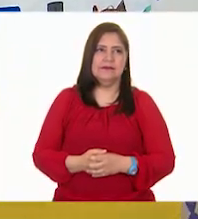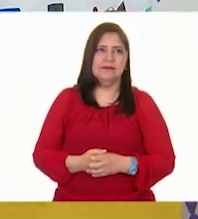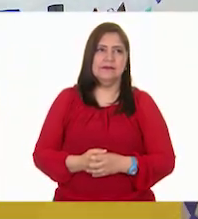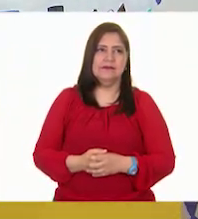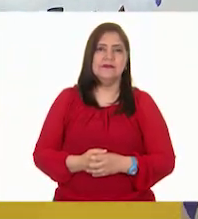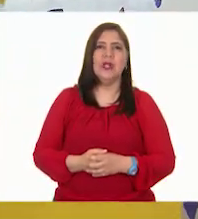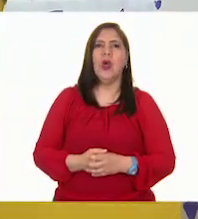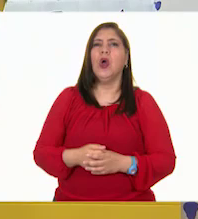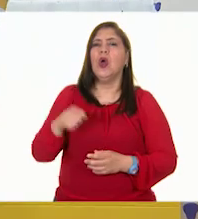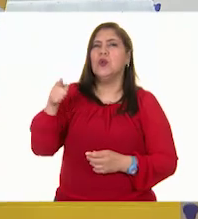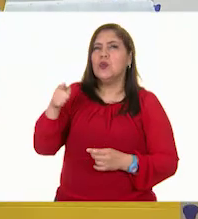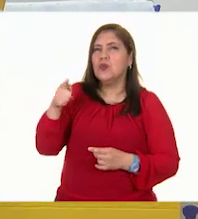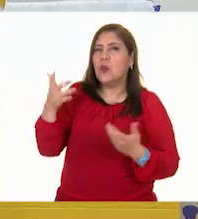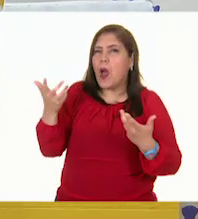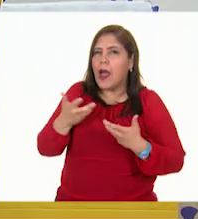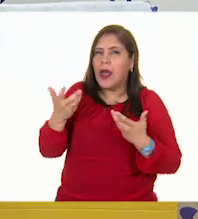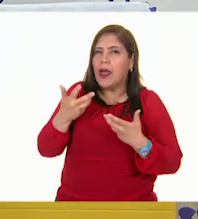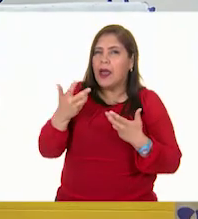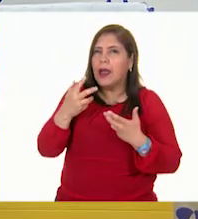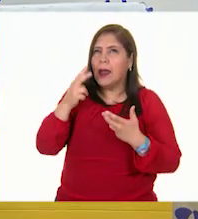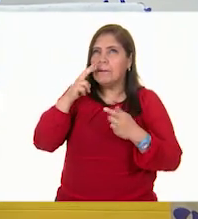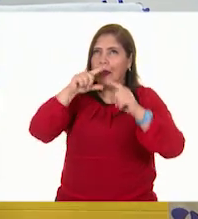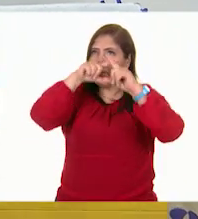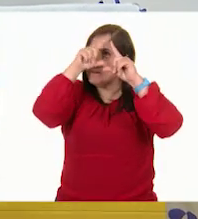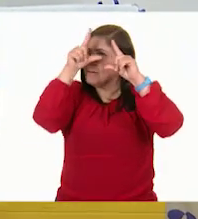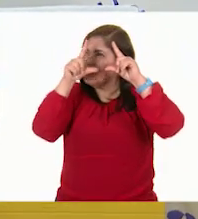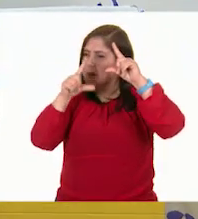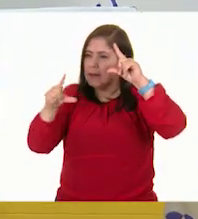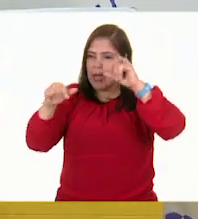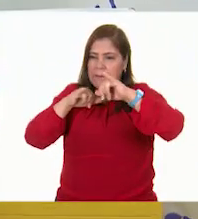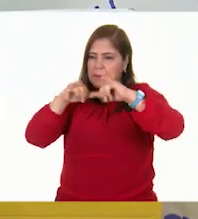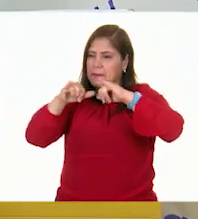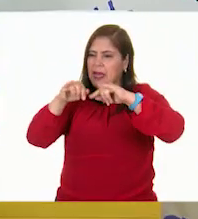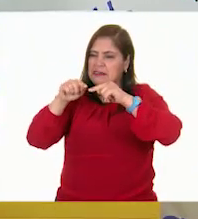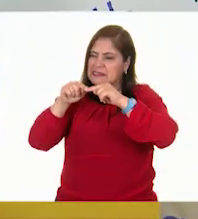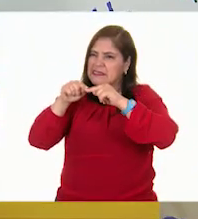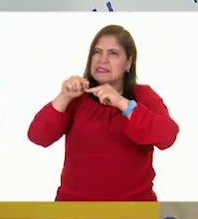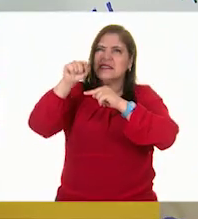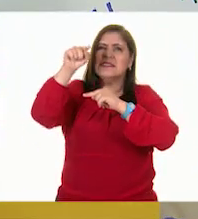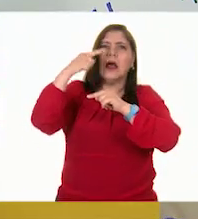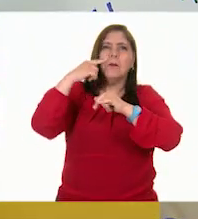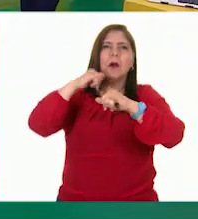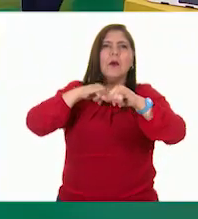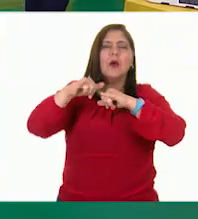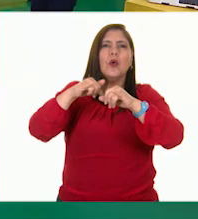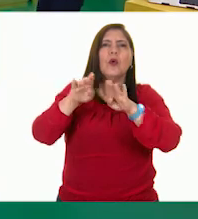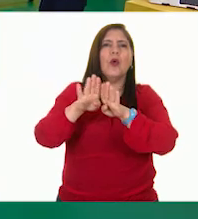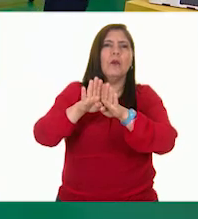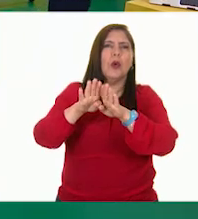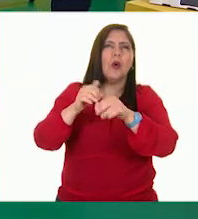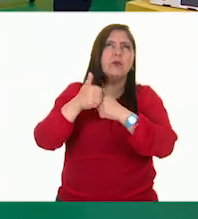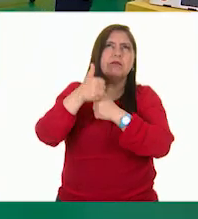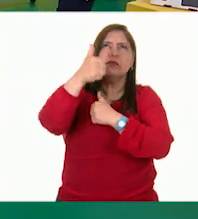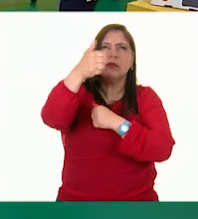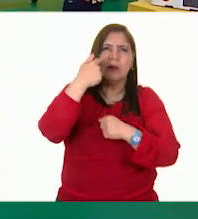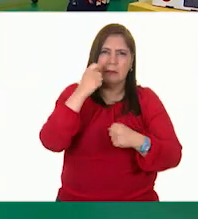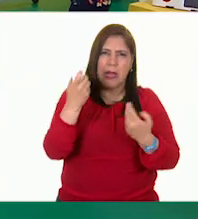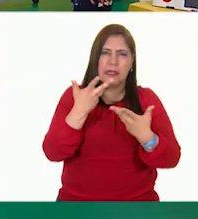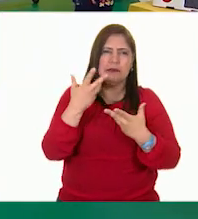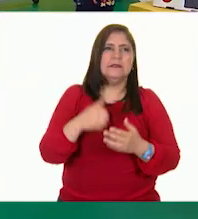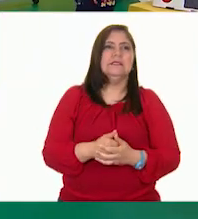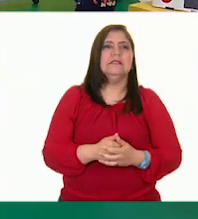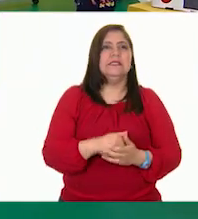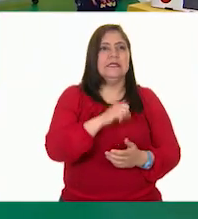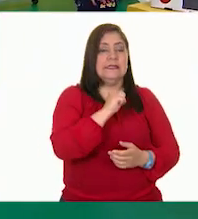haz el trayecto del niño en el mapa, ¿verdad? A ver, vamos a A ver. ver.